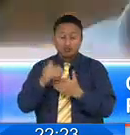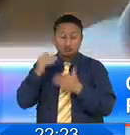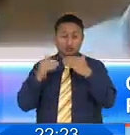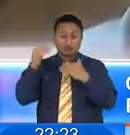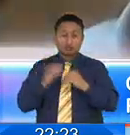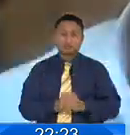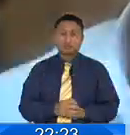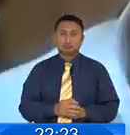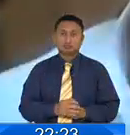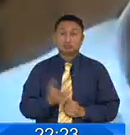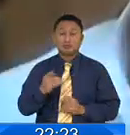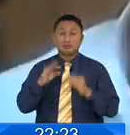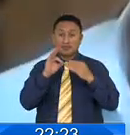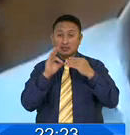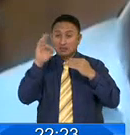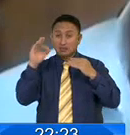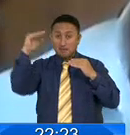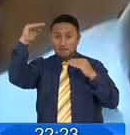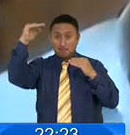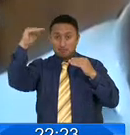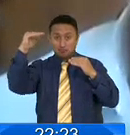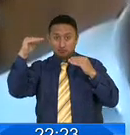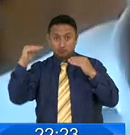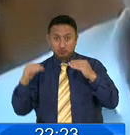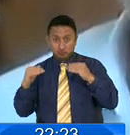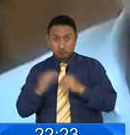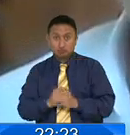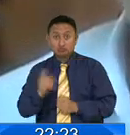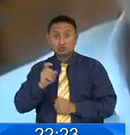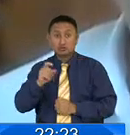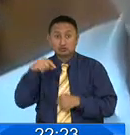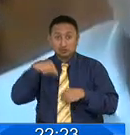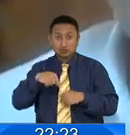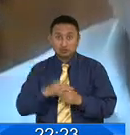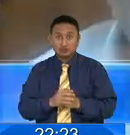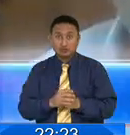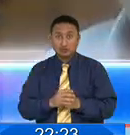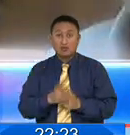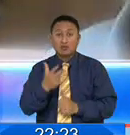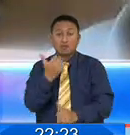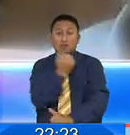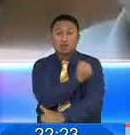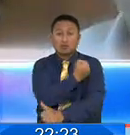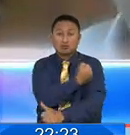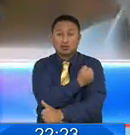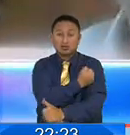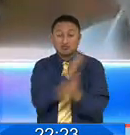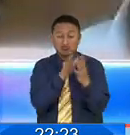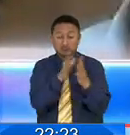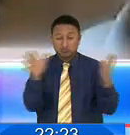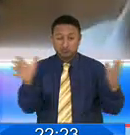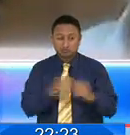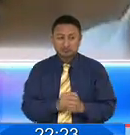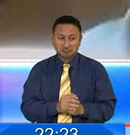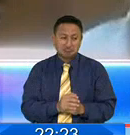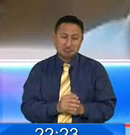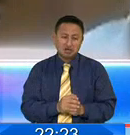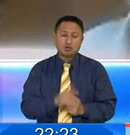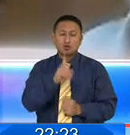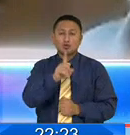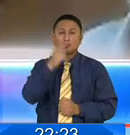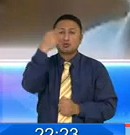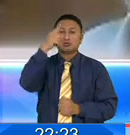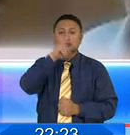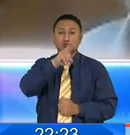Para bajar la transmisión no necesitamos vacunar a tantos. Vacunando a